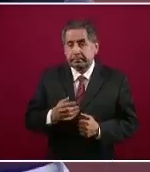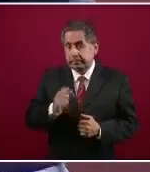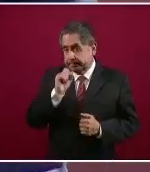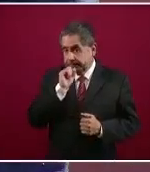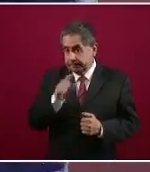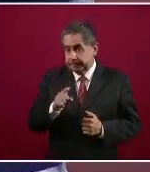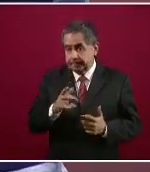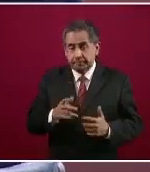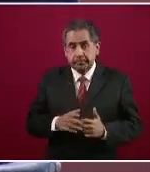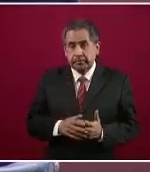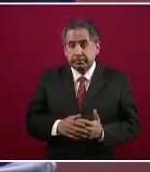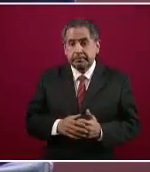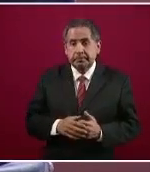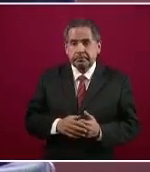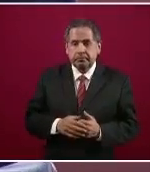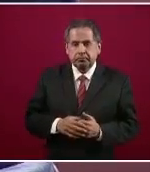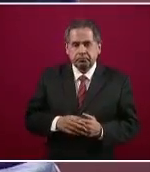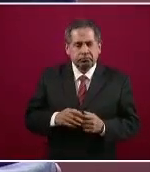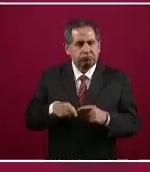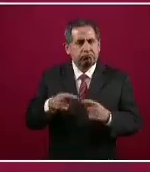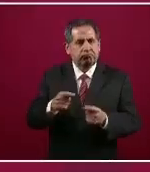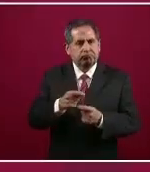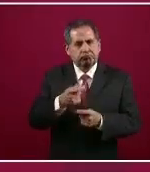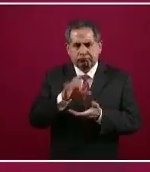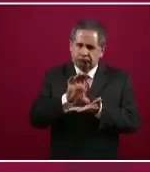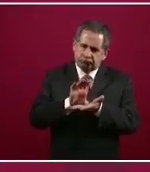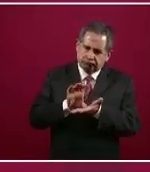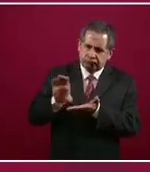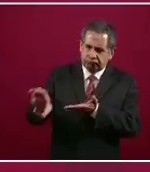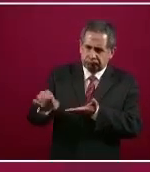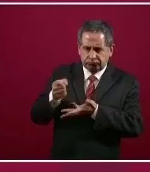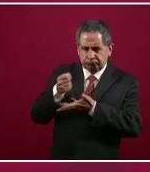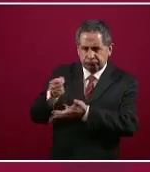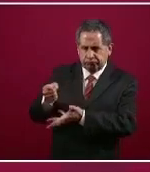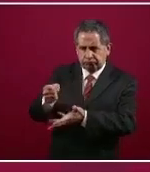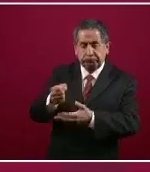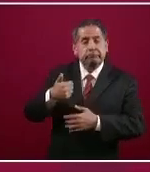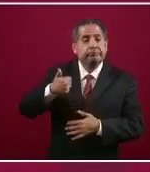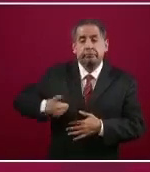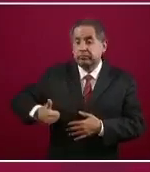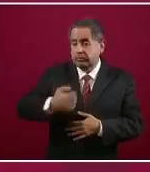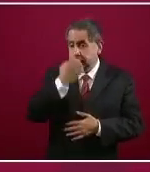y se asignan los presupuestos a cada escuela,